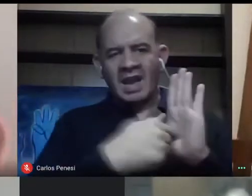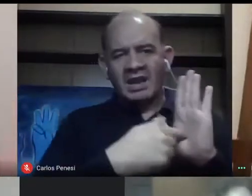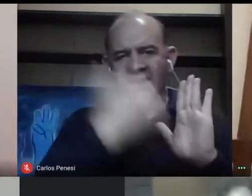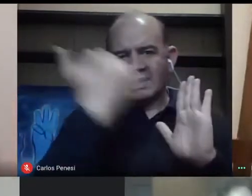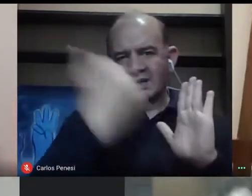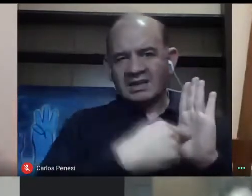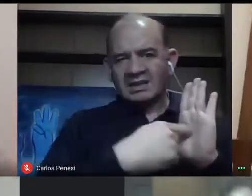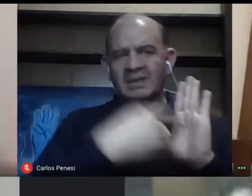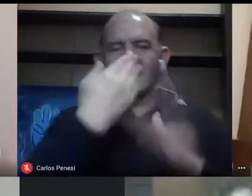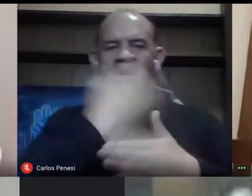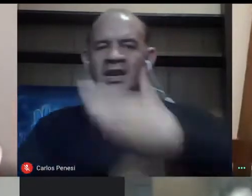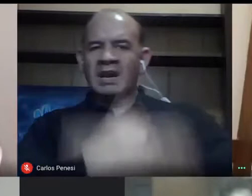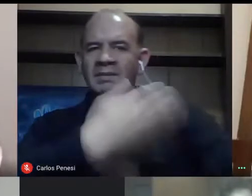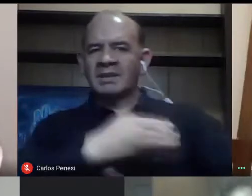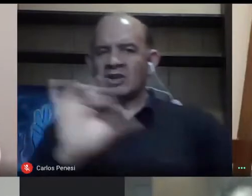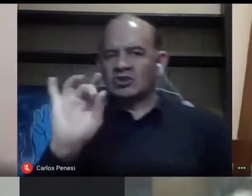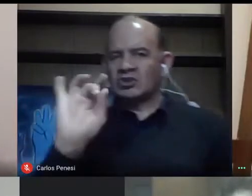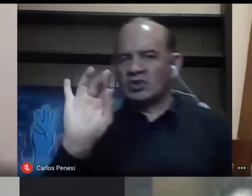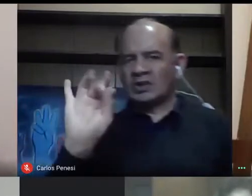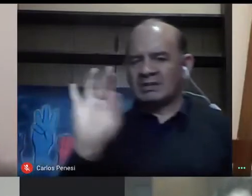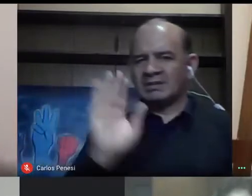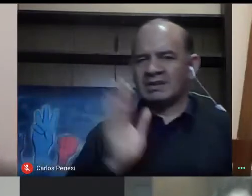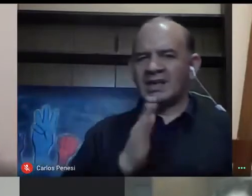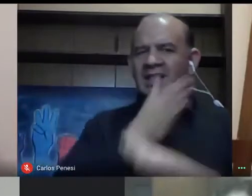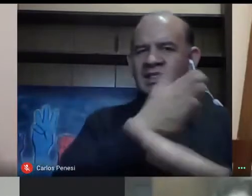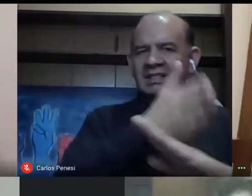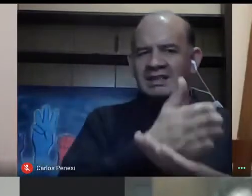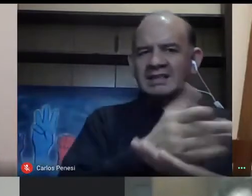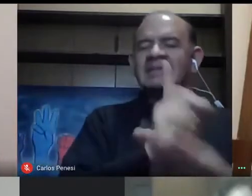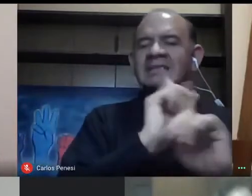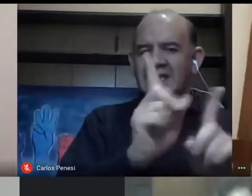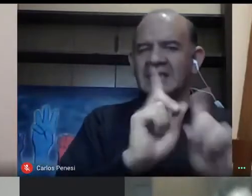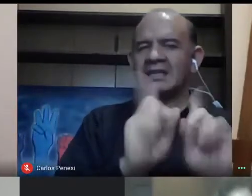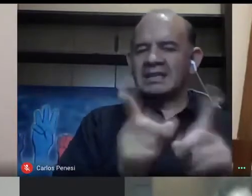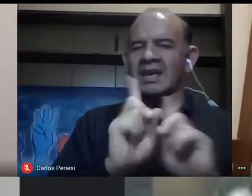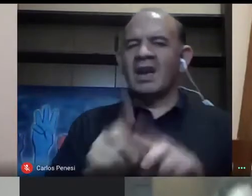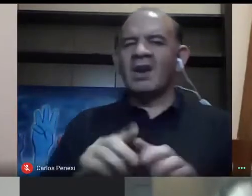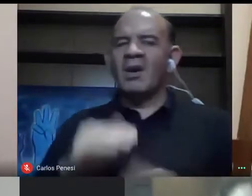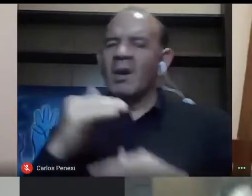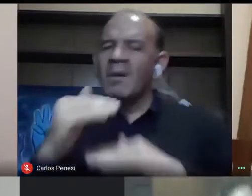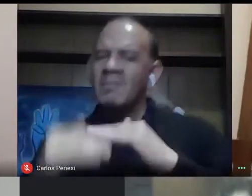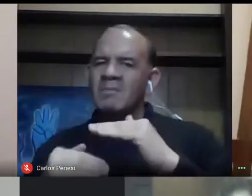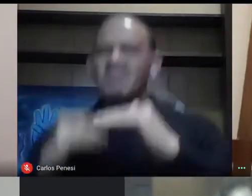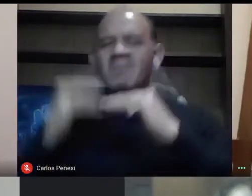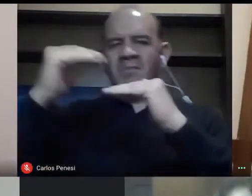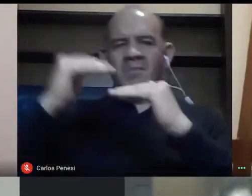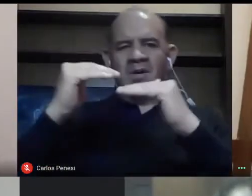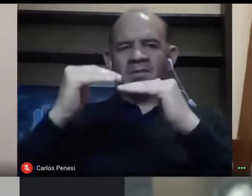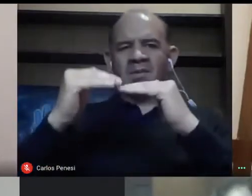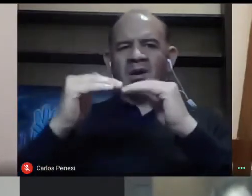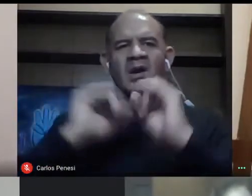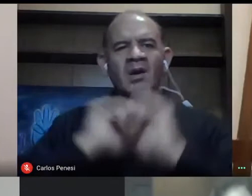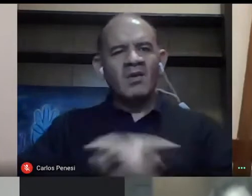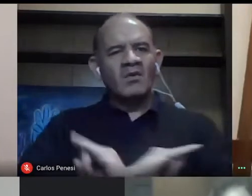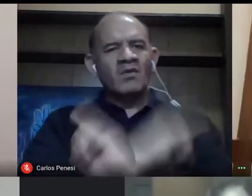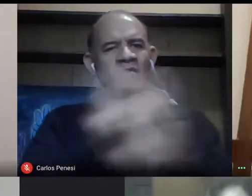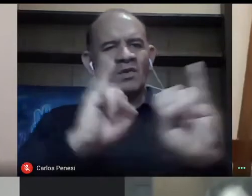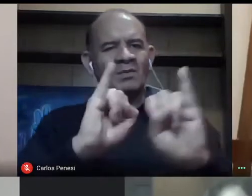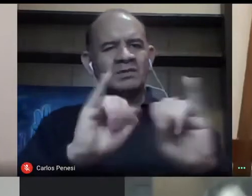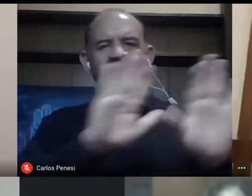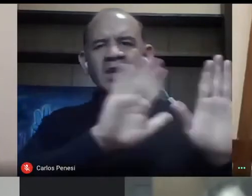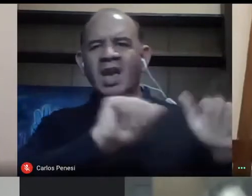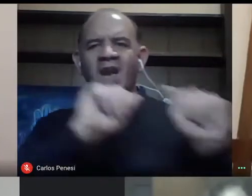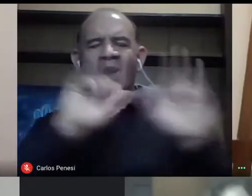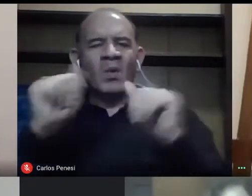discapacidad pueda acceder al libro, pero sí estamos trabajando en, más allá del acceso al libro, el acceso a la información, por supuesto, está abierto.